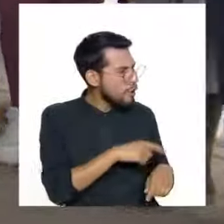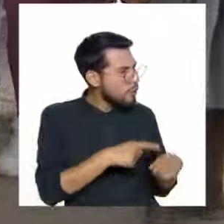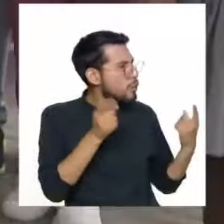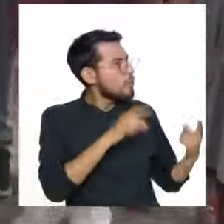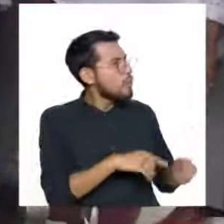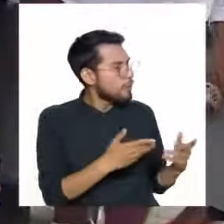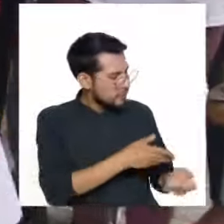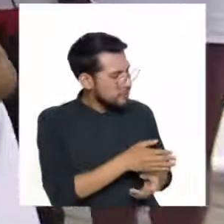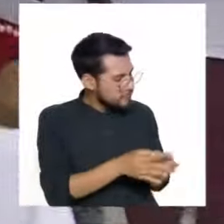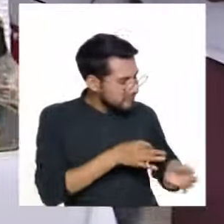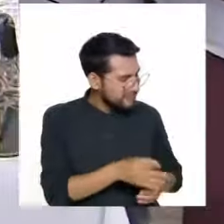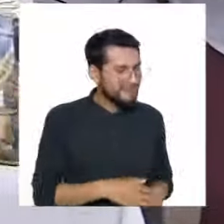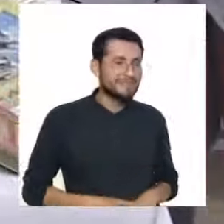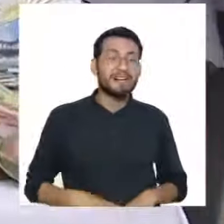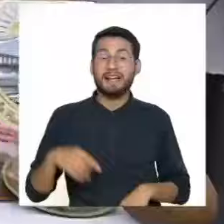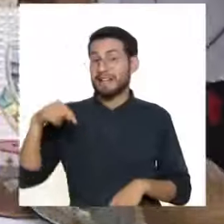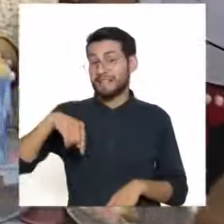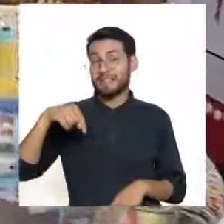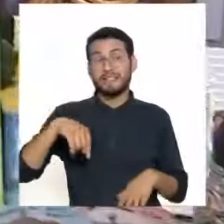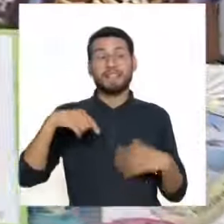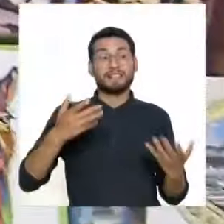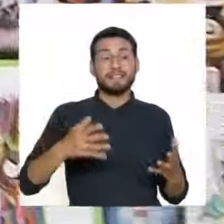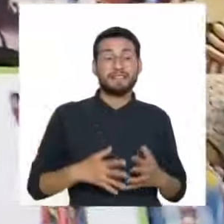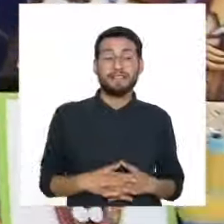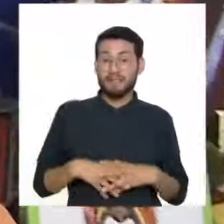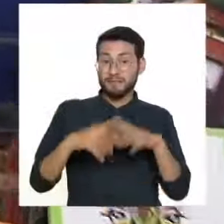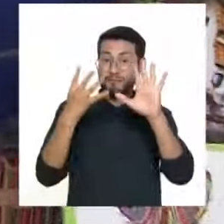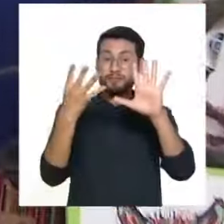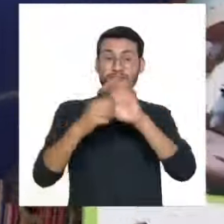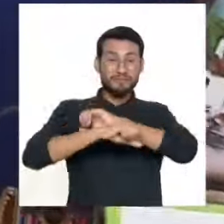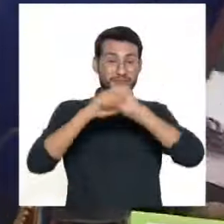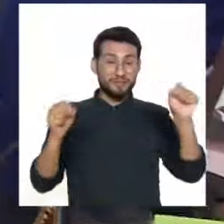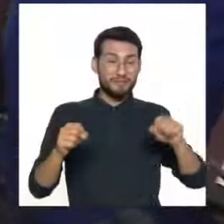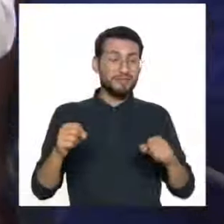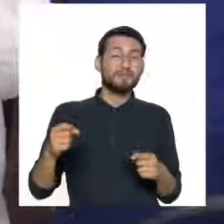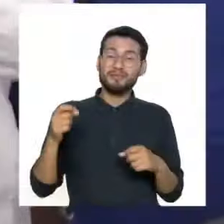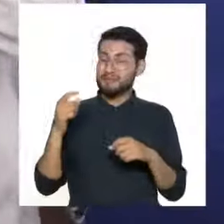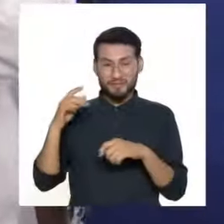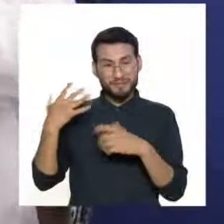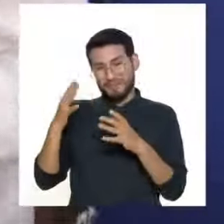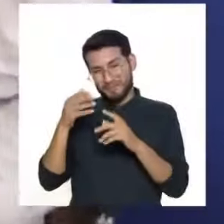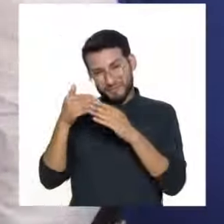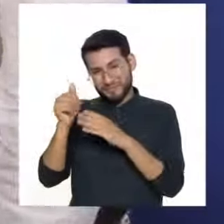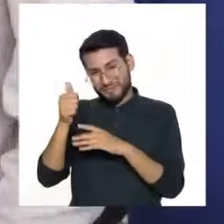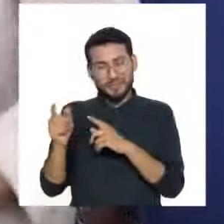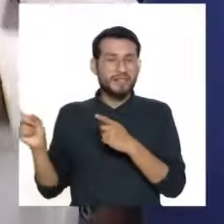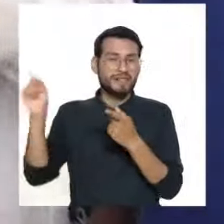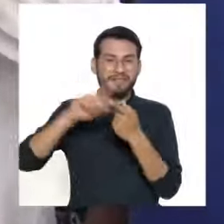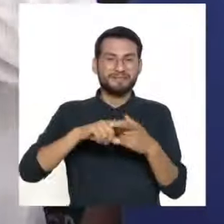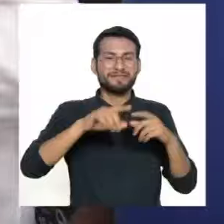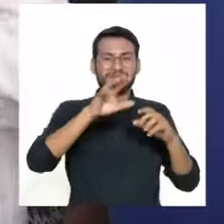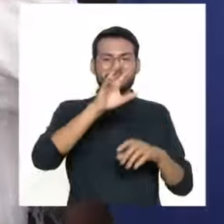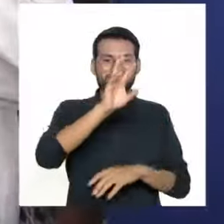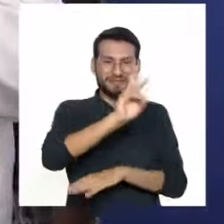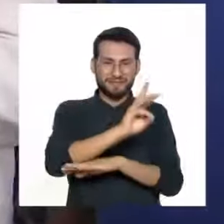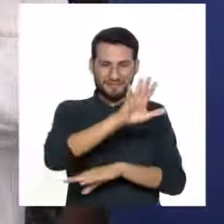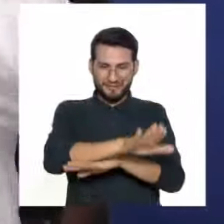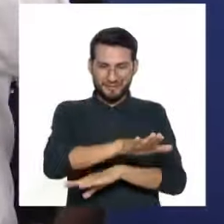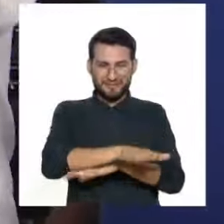horario quaro por favor Genaro estamos desde las 9 de la mañana prácticamente 10 hasta las 6 de la tarde